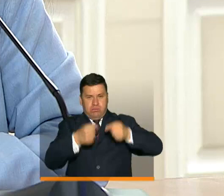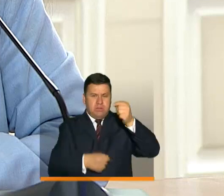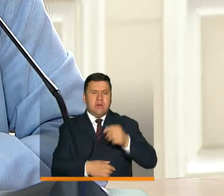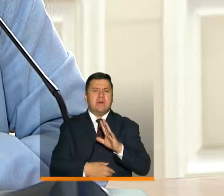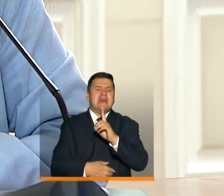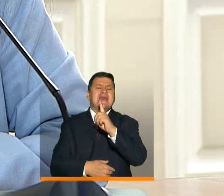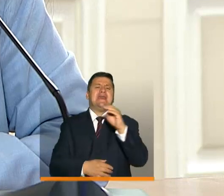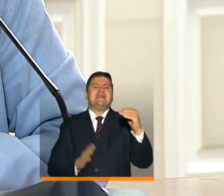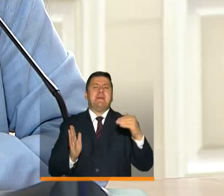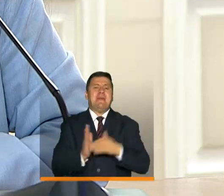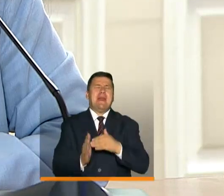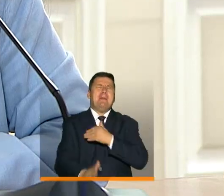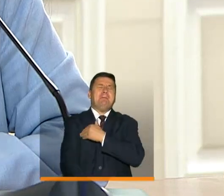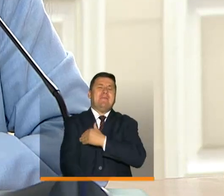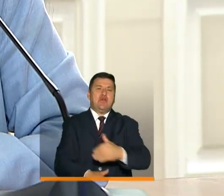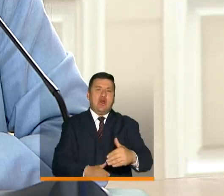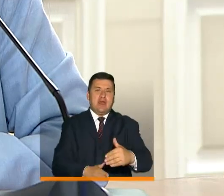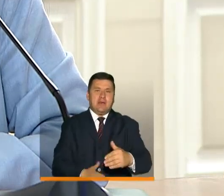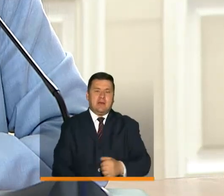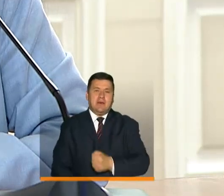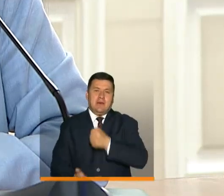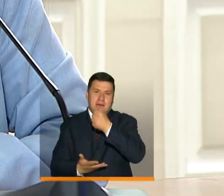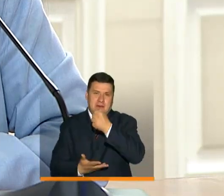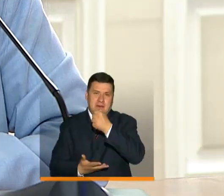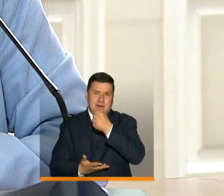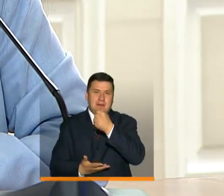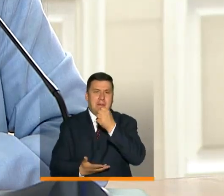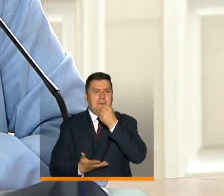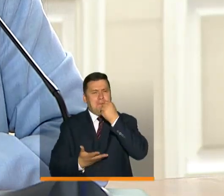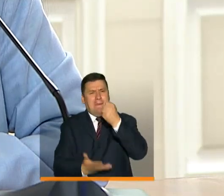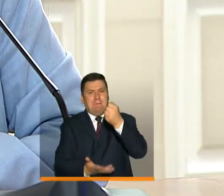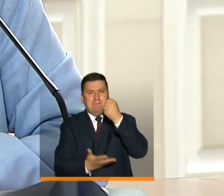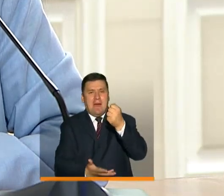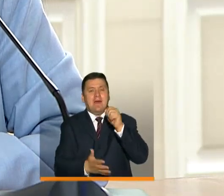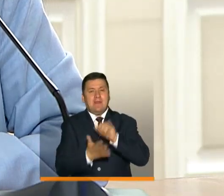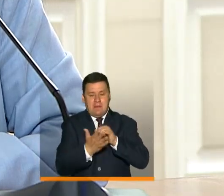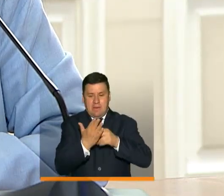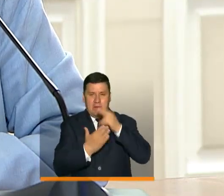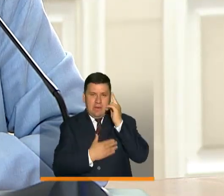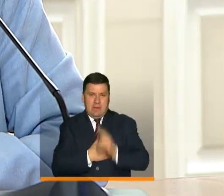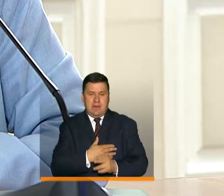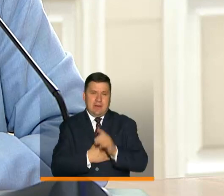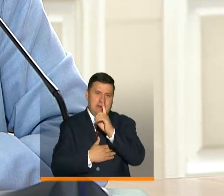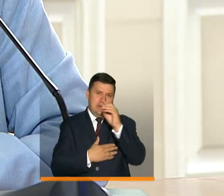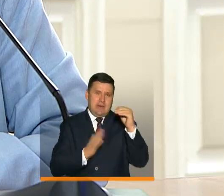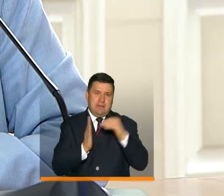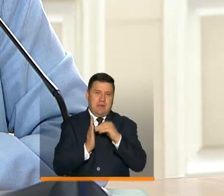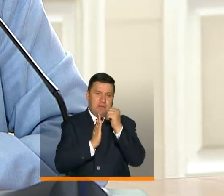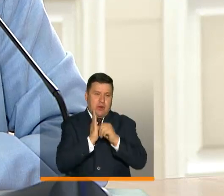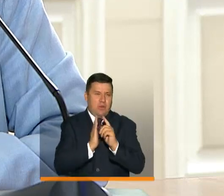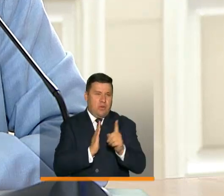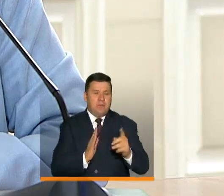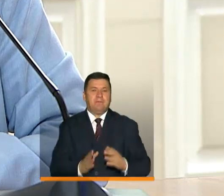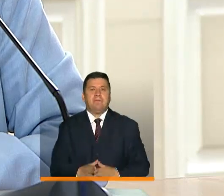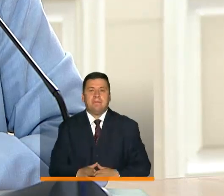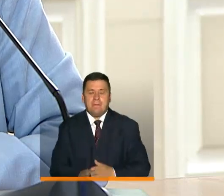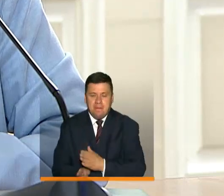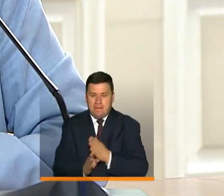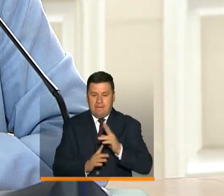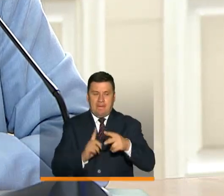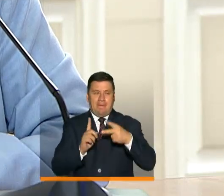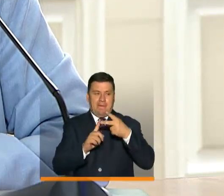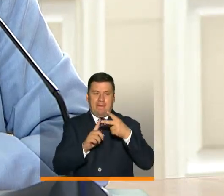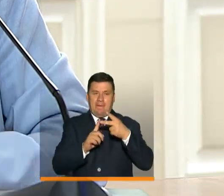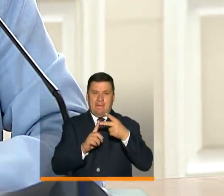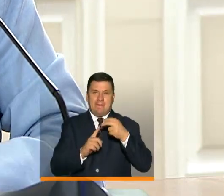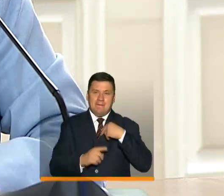Son 100.000 millones de pesos, presidente, que se van a invertir en este proyecto de 100.000 programadores. Una segunda